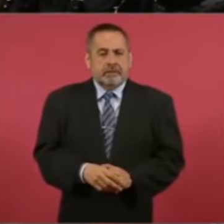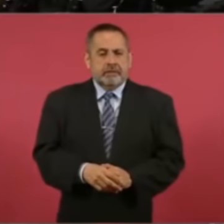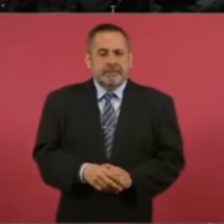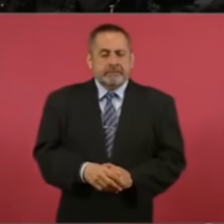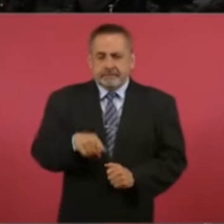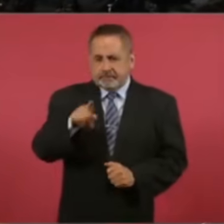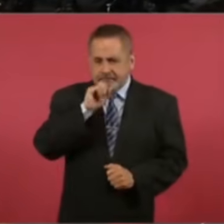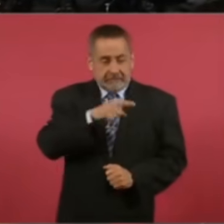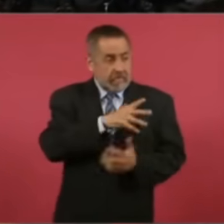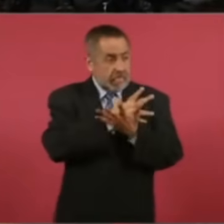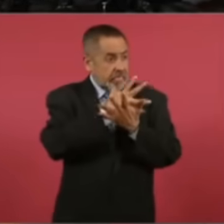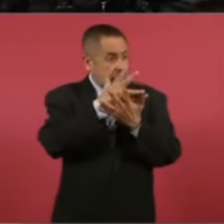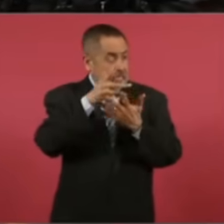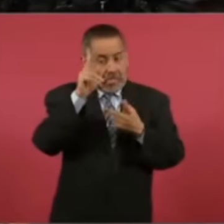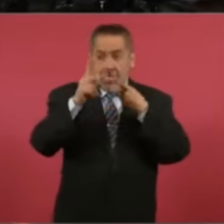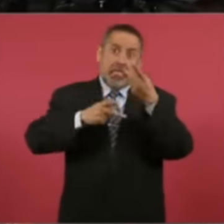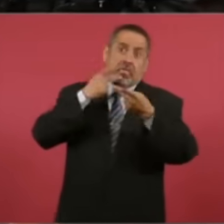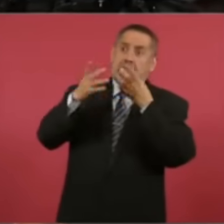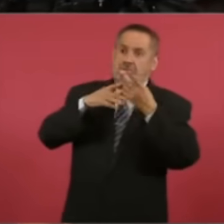hicieron un escándalo porque se derrumbó